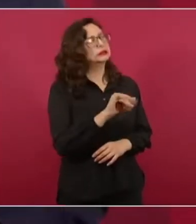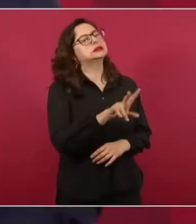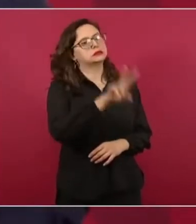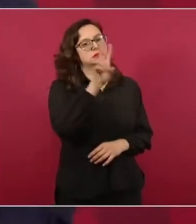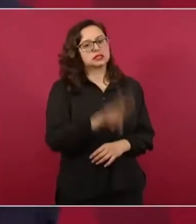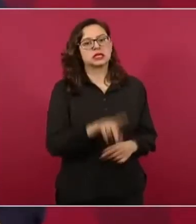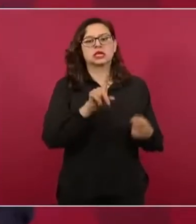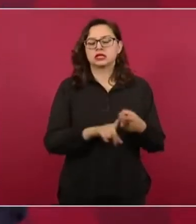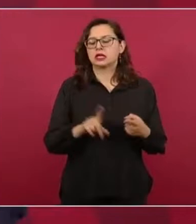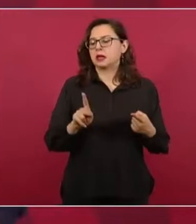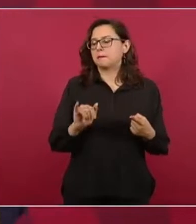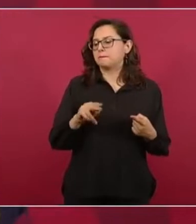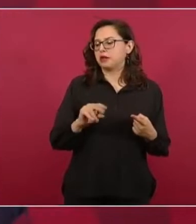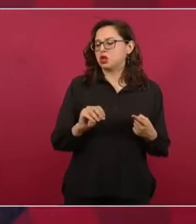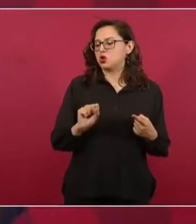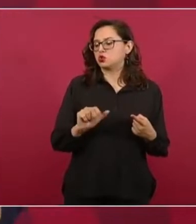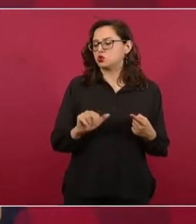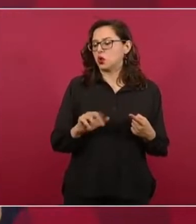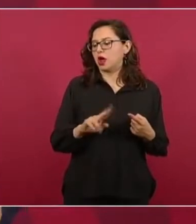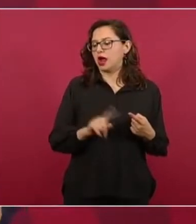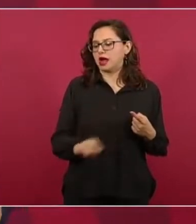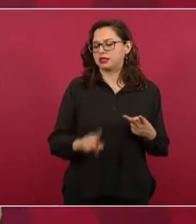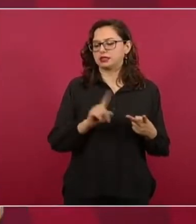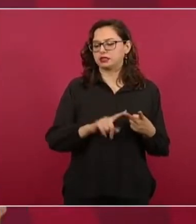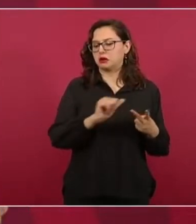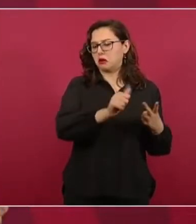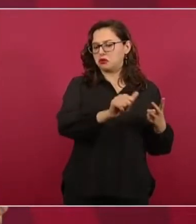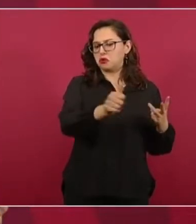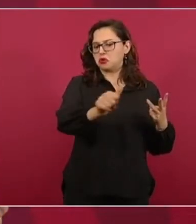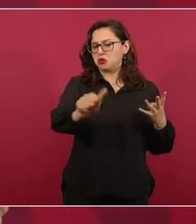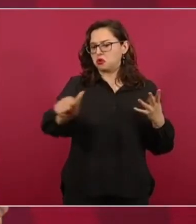Pino Suárez, incluso gente que después